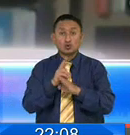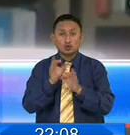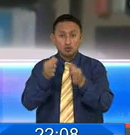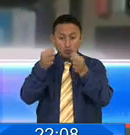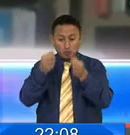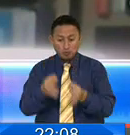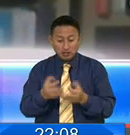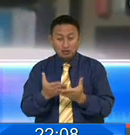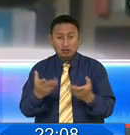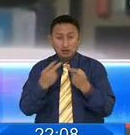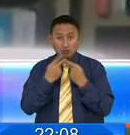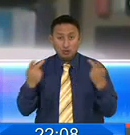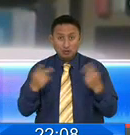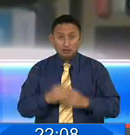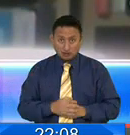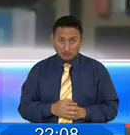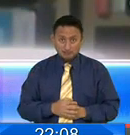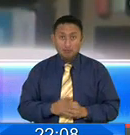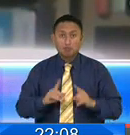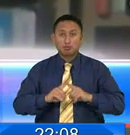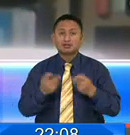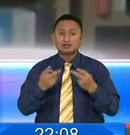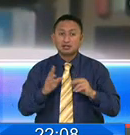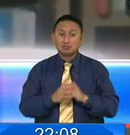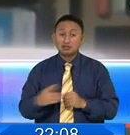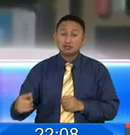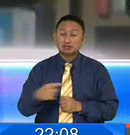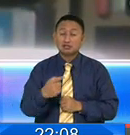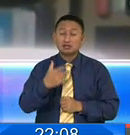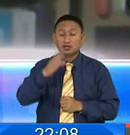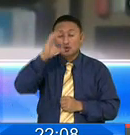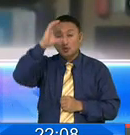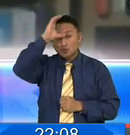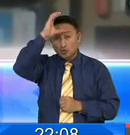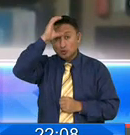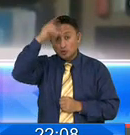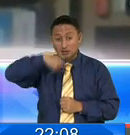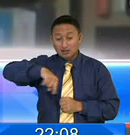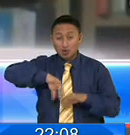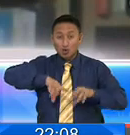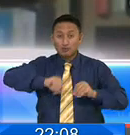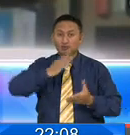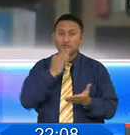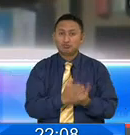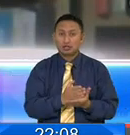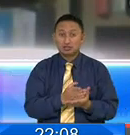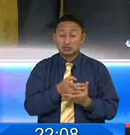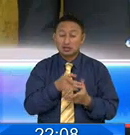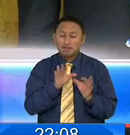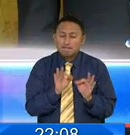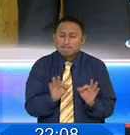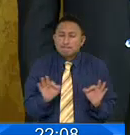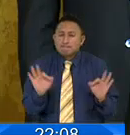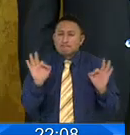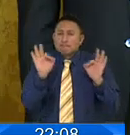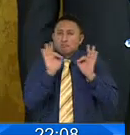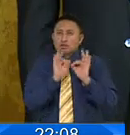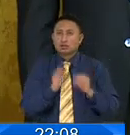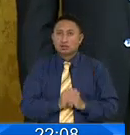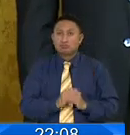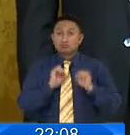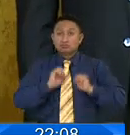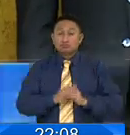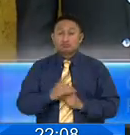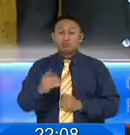de los bienes públicos, sino de generar una cultura anticorrupción. Esto es lo fundamental. Más de estas reglas a cumplir por